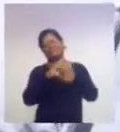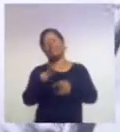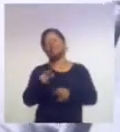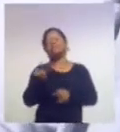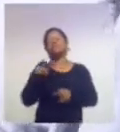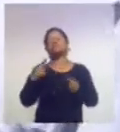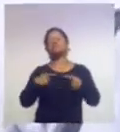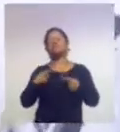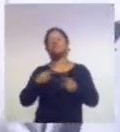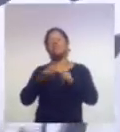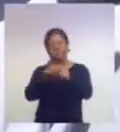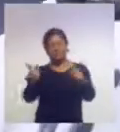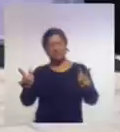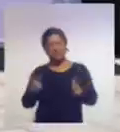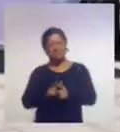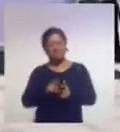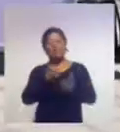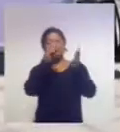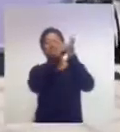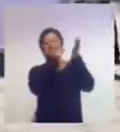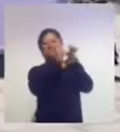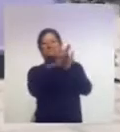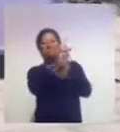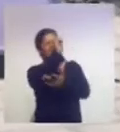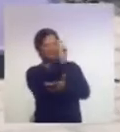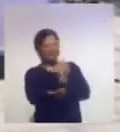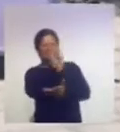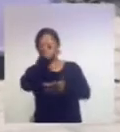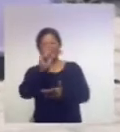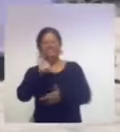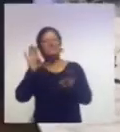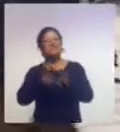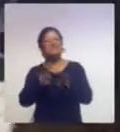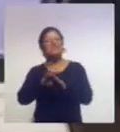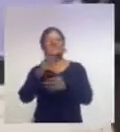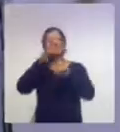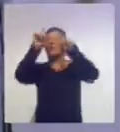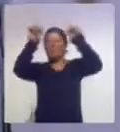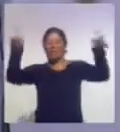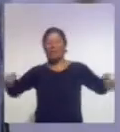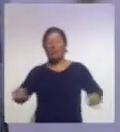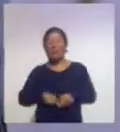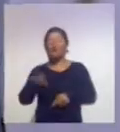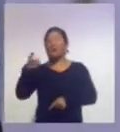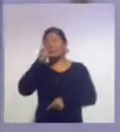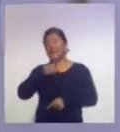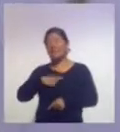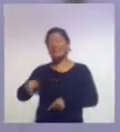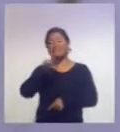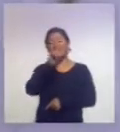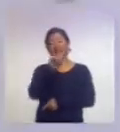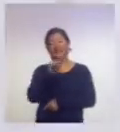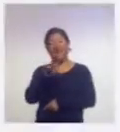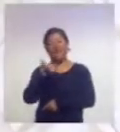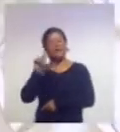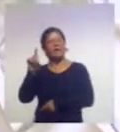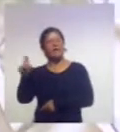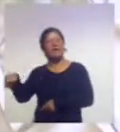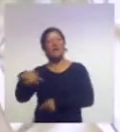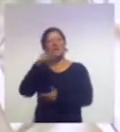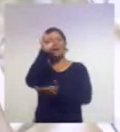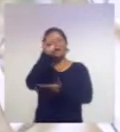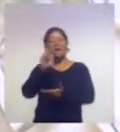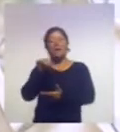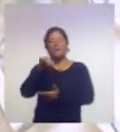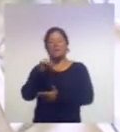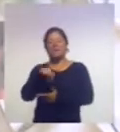PSK Familia plasmaron a chivarrudos en un mural, como nos platica David Omar Saucedo Muñoz, quien pinta a Manso. Muy,